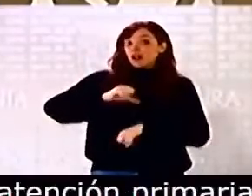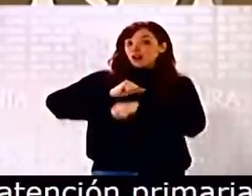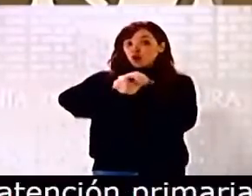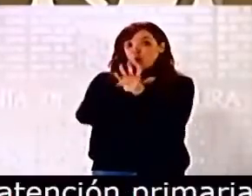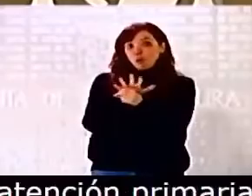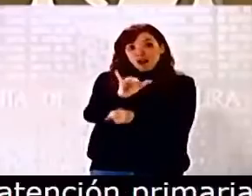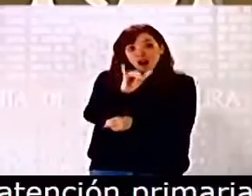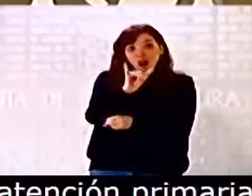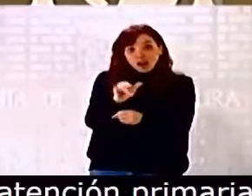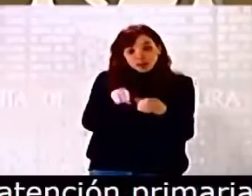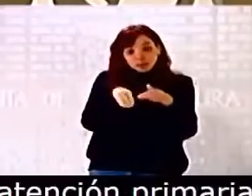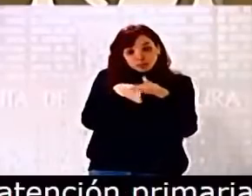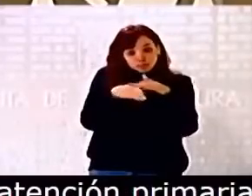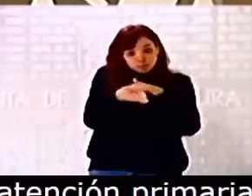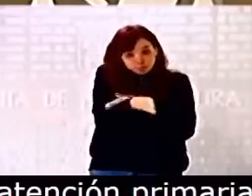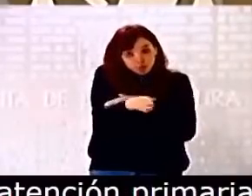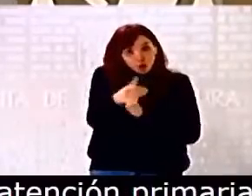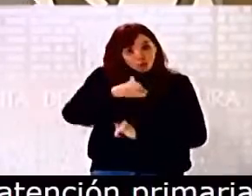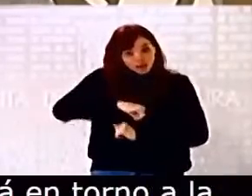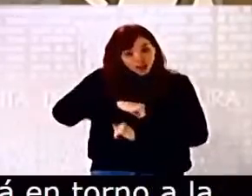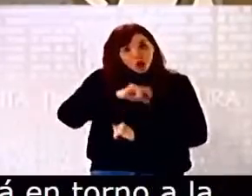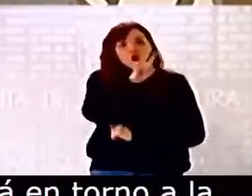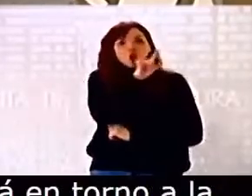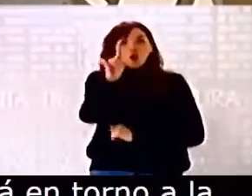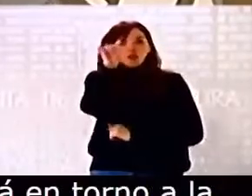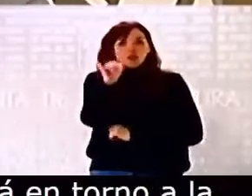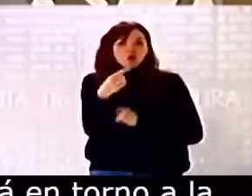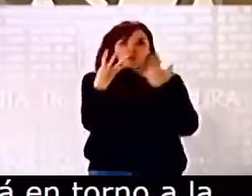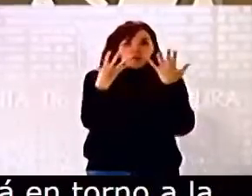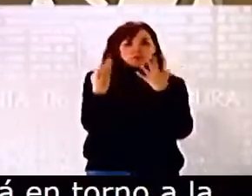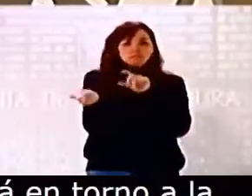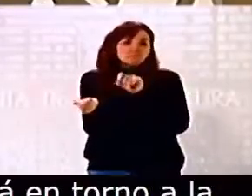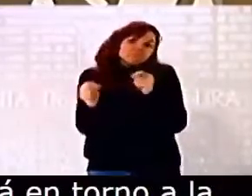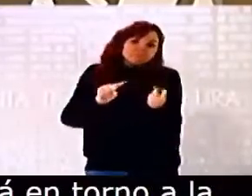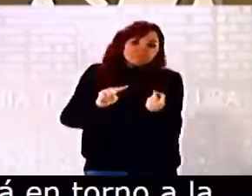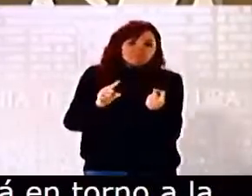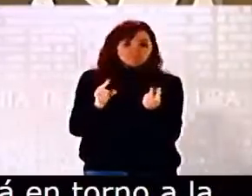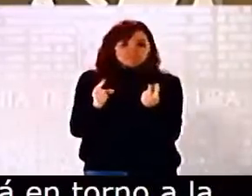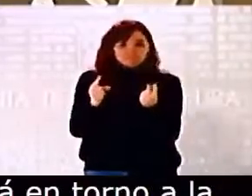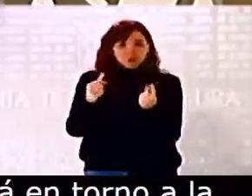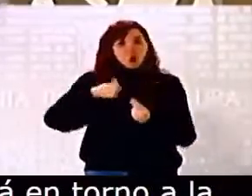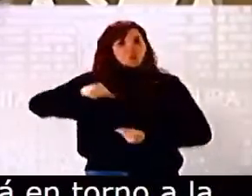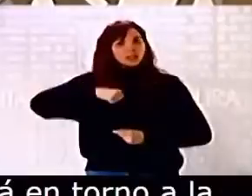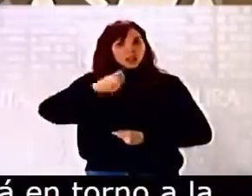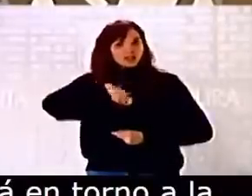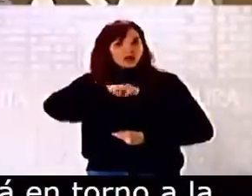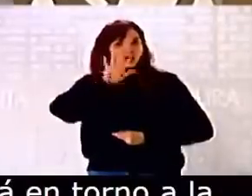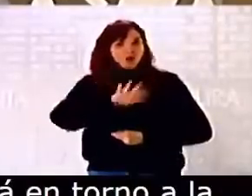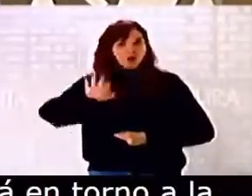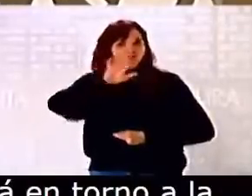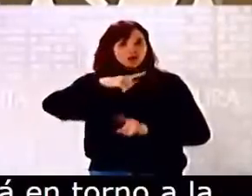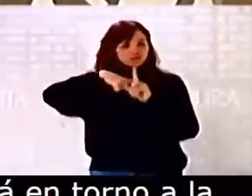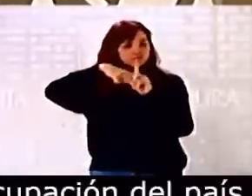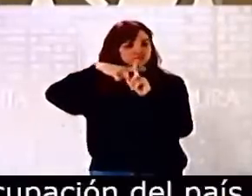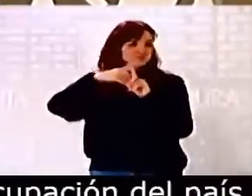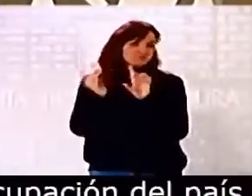en un 11,9%, similar a lo que es la media de ocupación del país, con muchísima